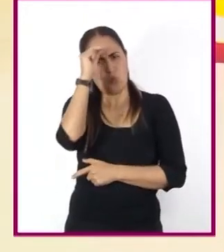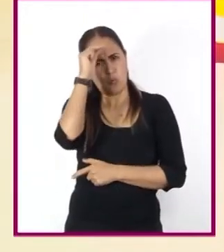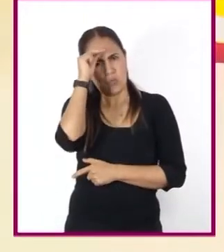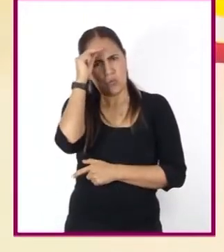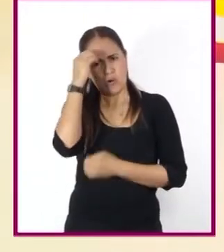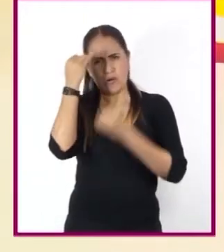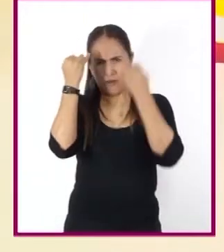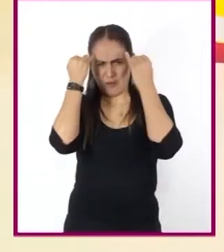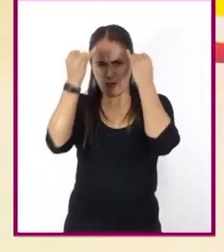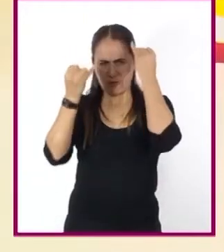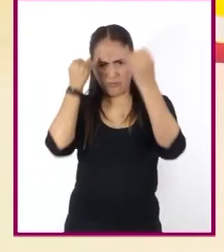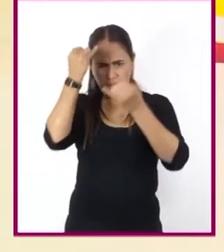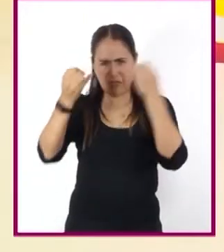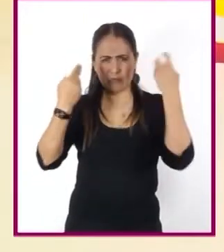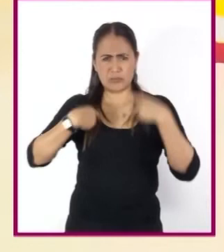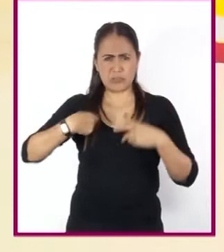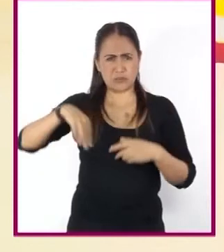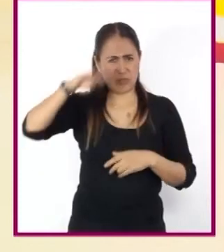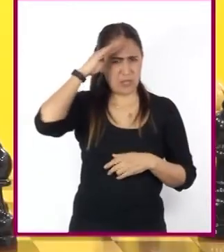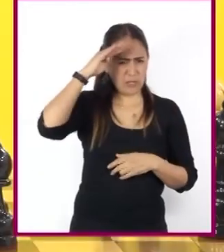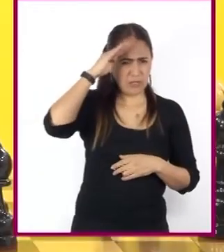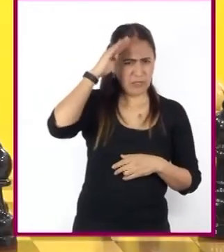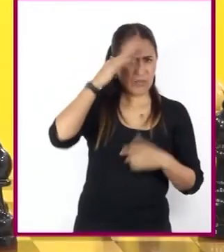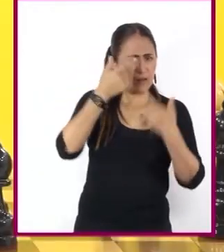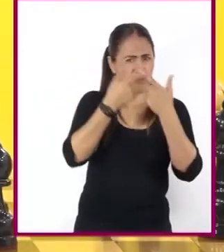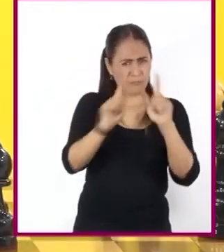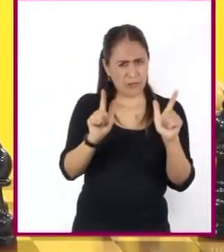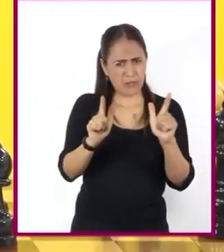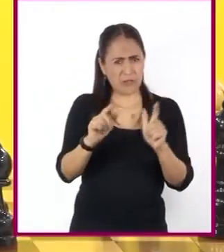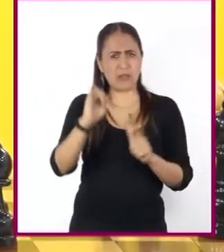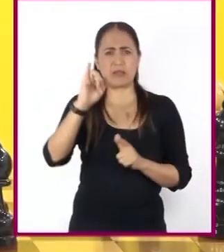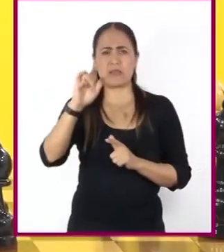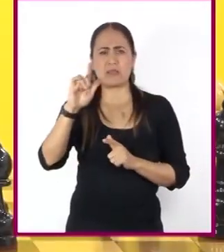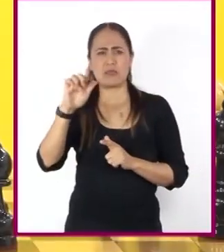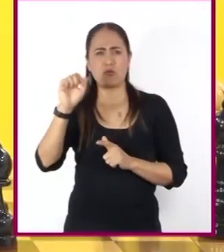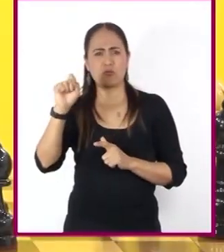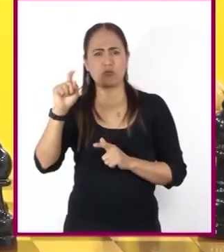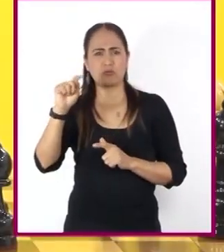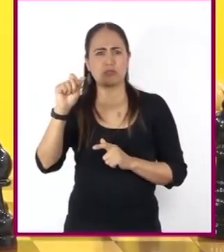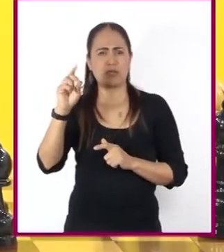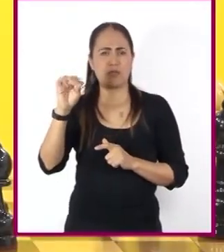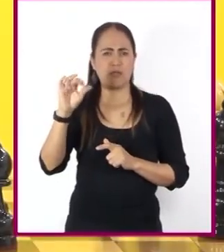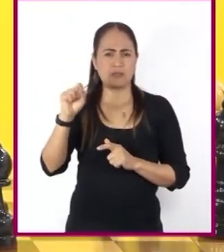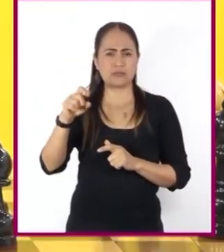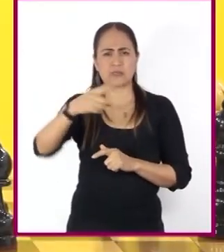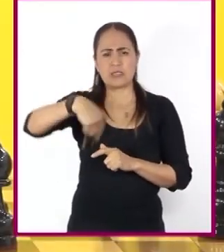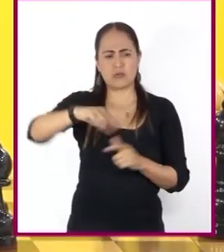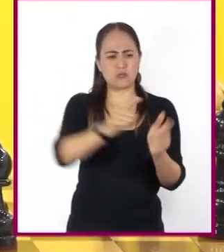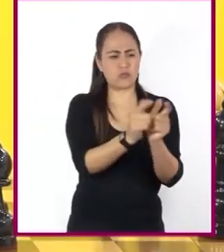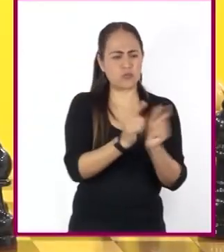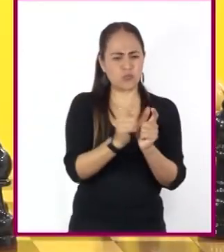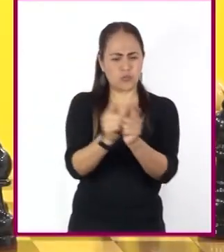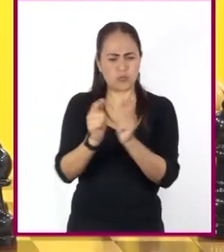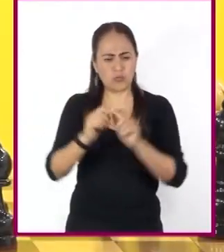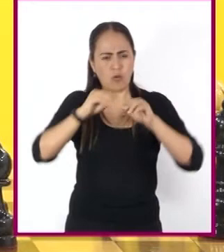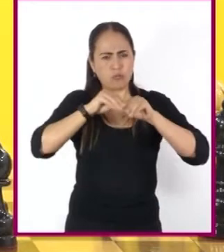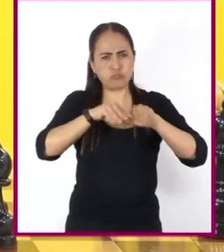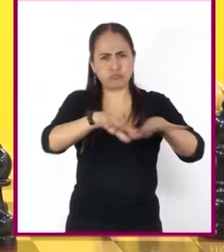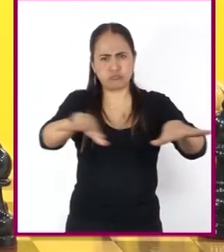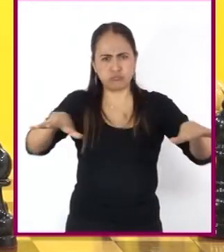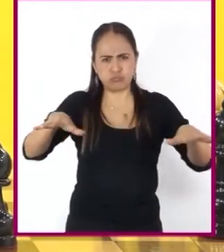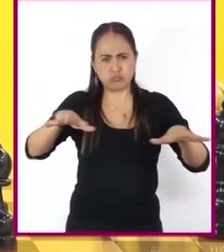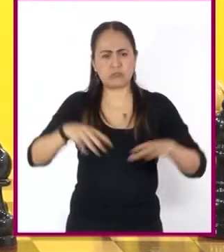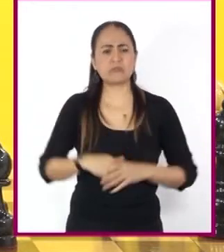ideas de los pensadores liberales e ilustrados y las difundieron en clubes literarios, políticos y